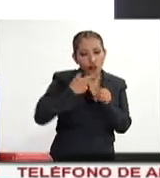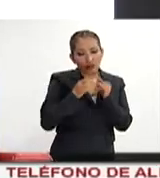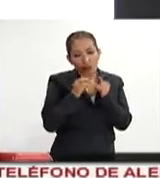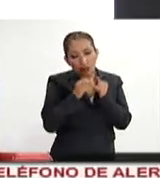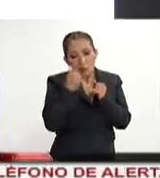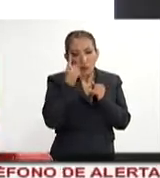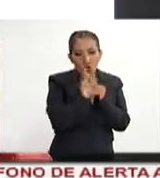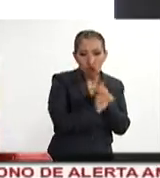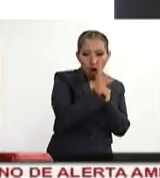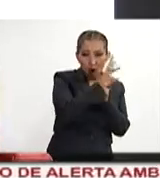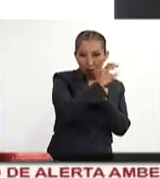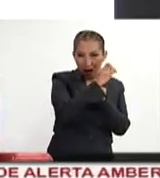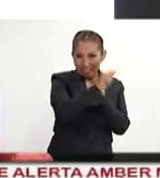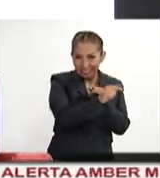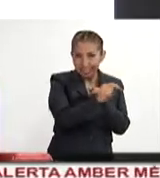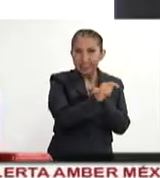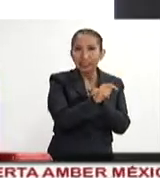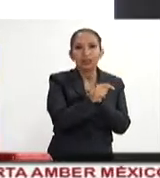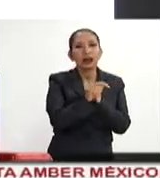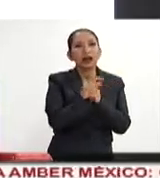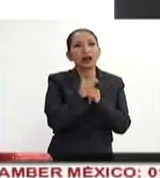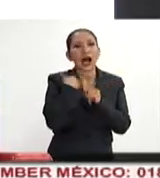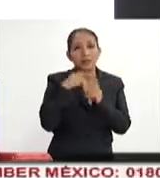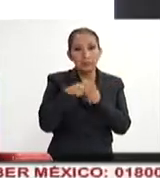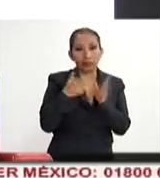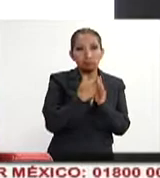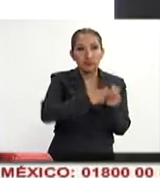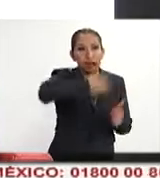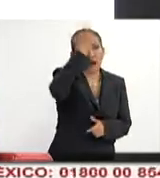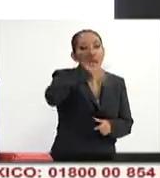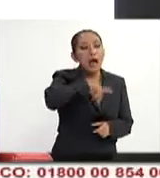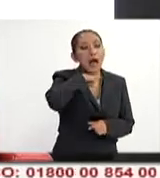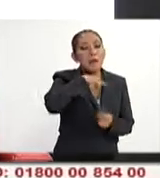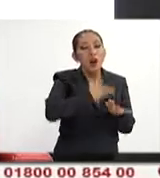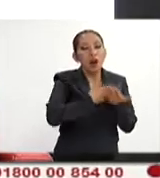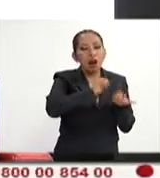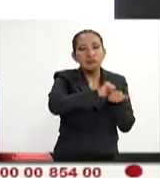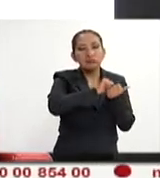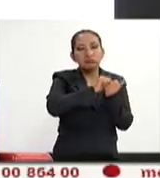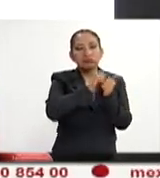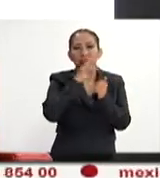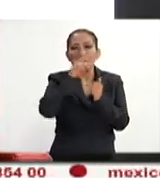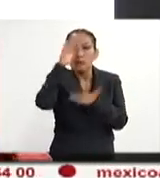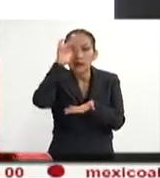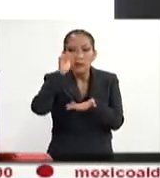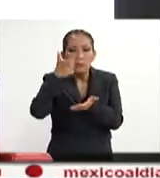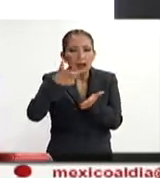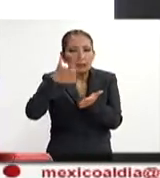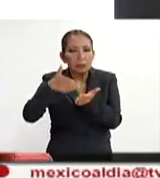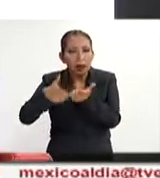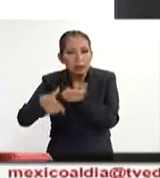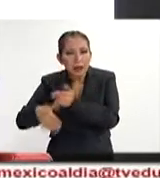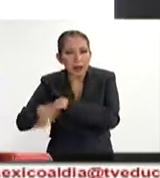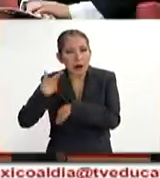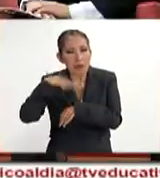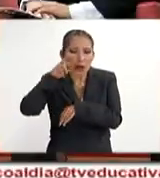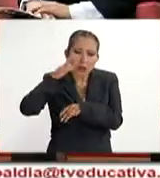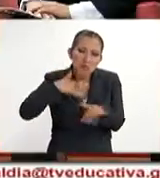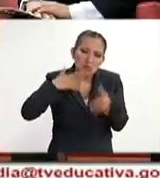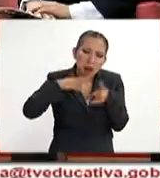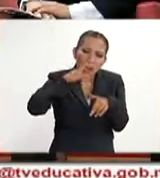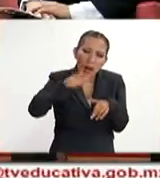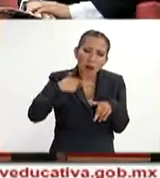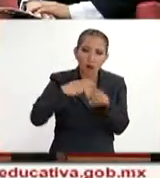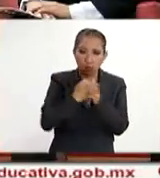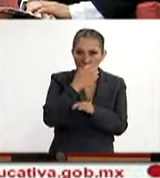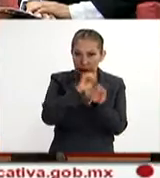watt por dólar, lo que antes era... esto empezó muy elevado, pero cada vez son más activas, la gente han tenido más aceptación también por los